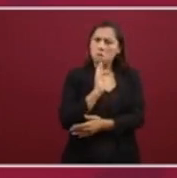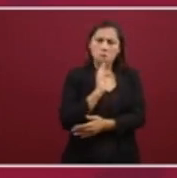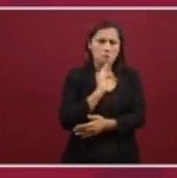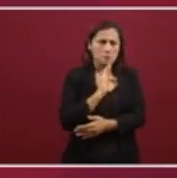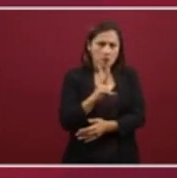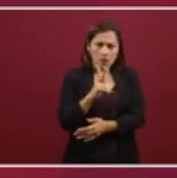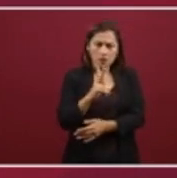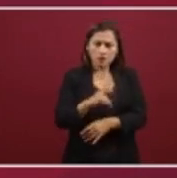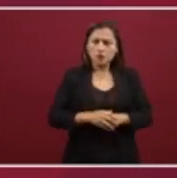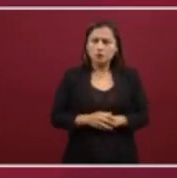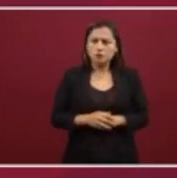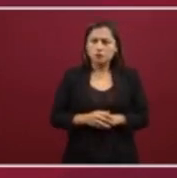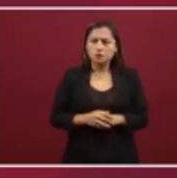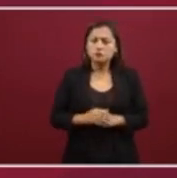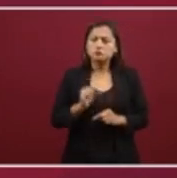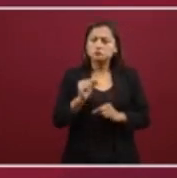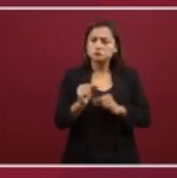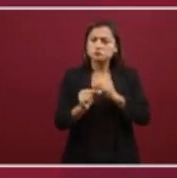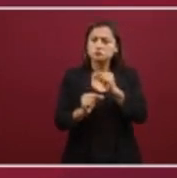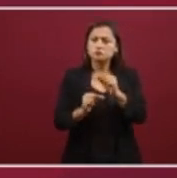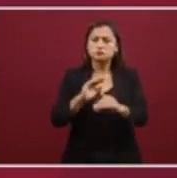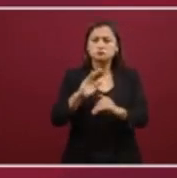está creciendo